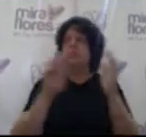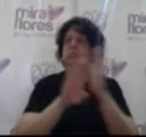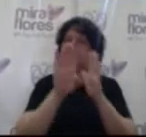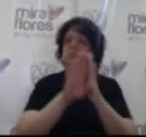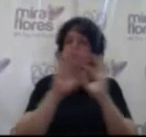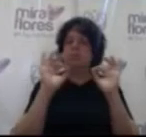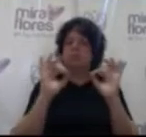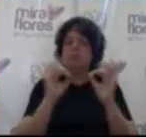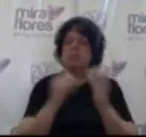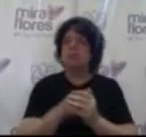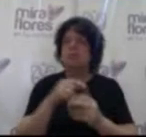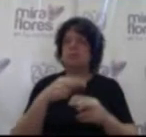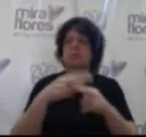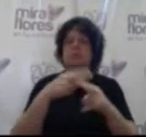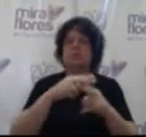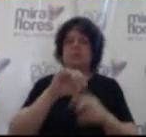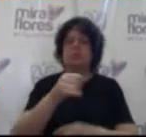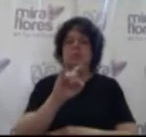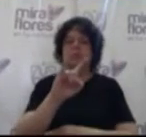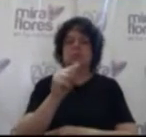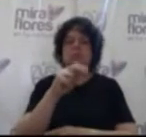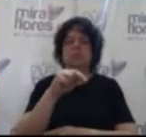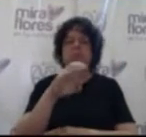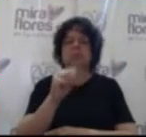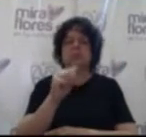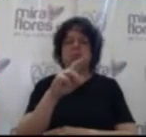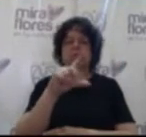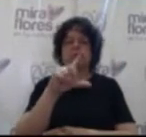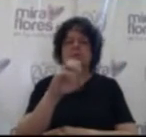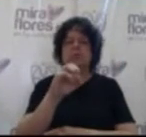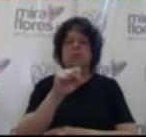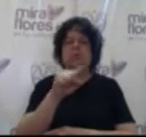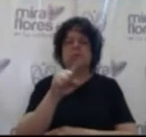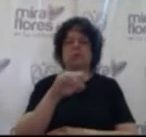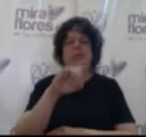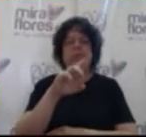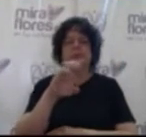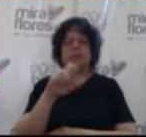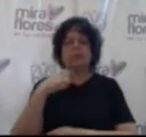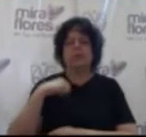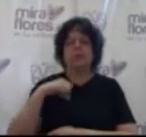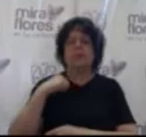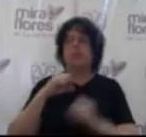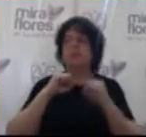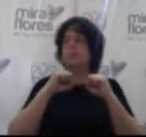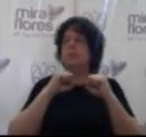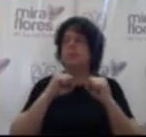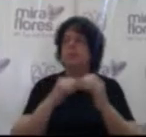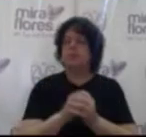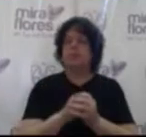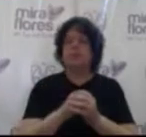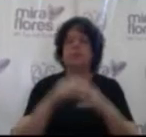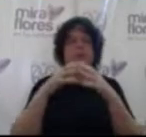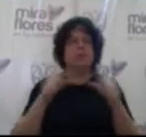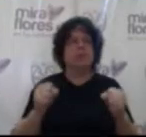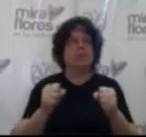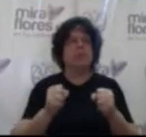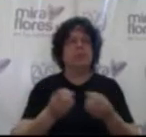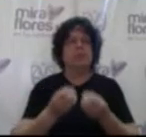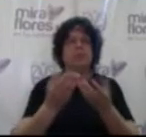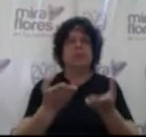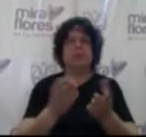nombre del señor Juan Carlos Zurek, alcalde de La Molina, y el de la Secretaría General, quien remite el documento. En ese